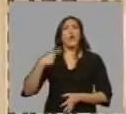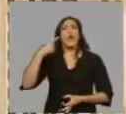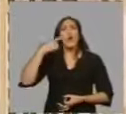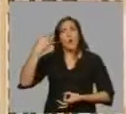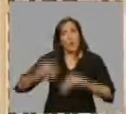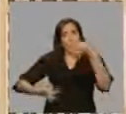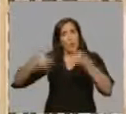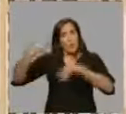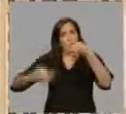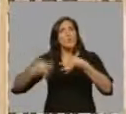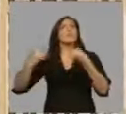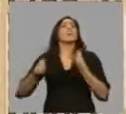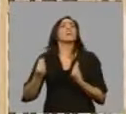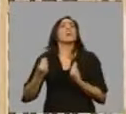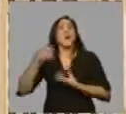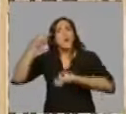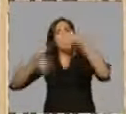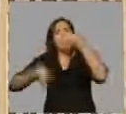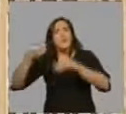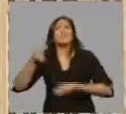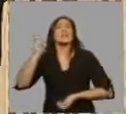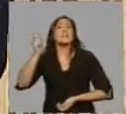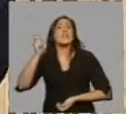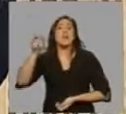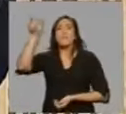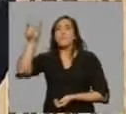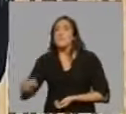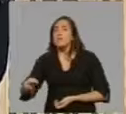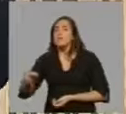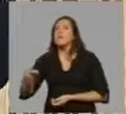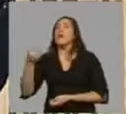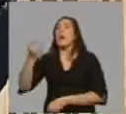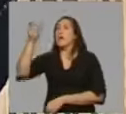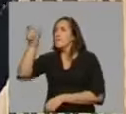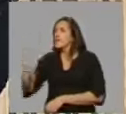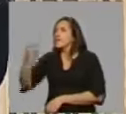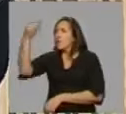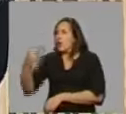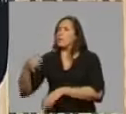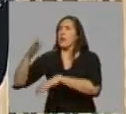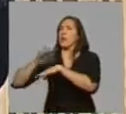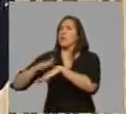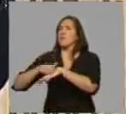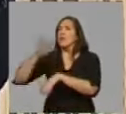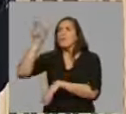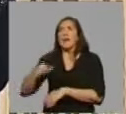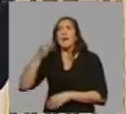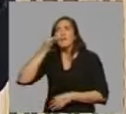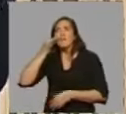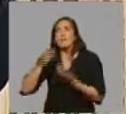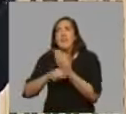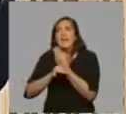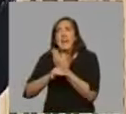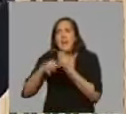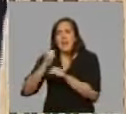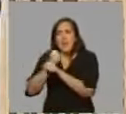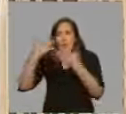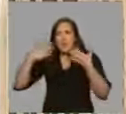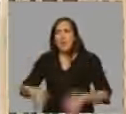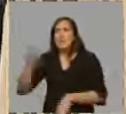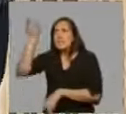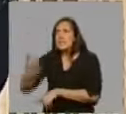y se juzgará seguramente a personas concretas de carne y hueso que han cometido